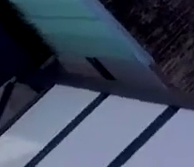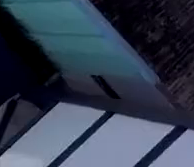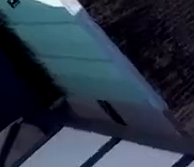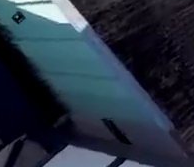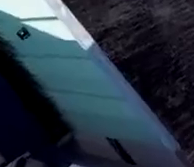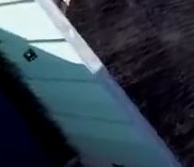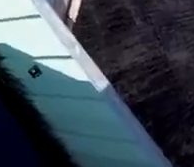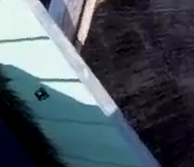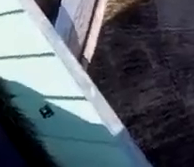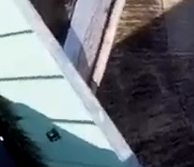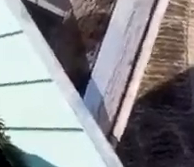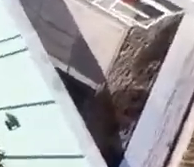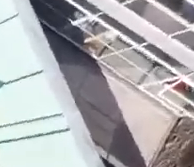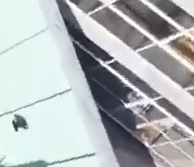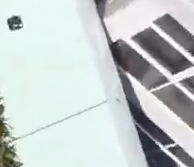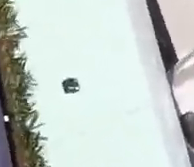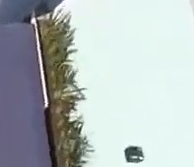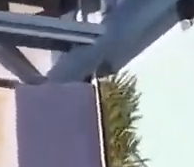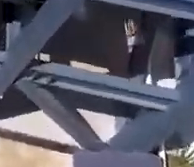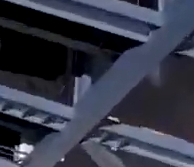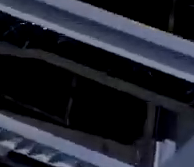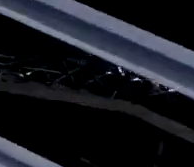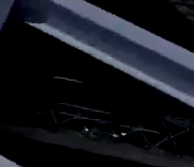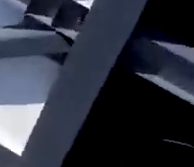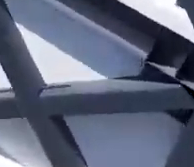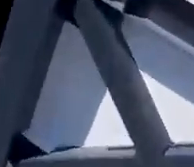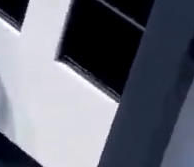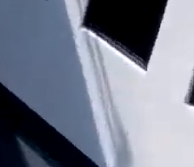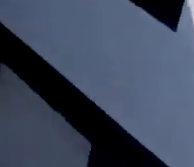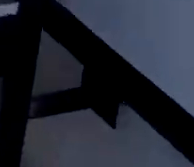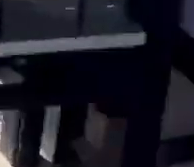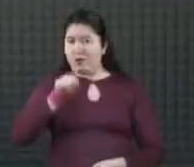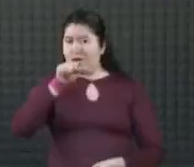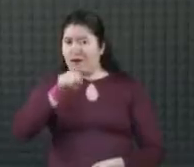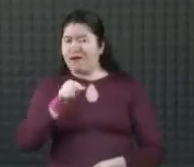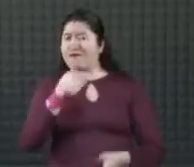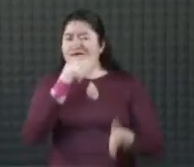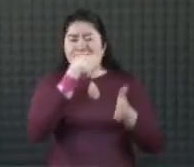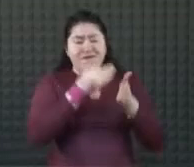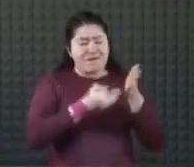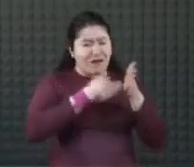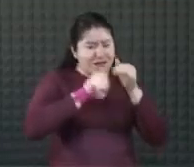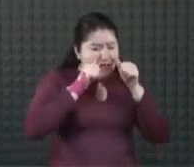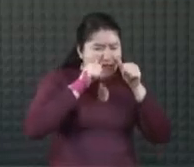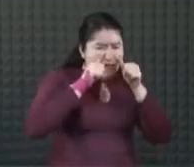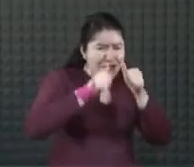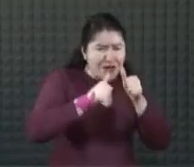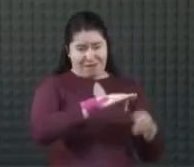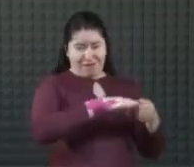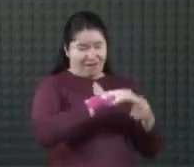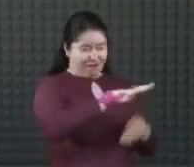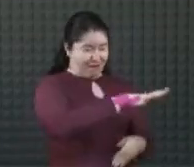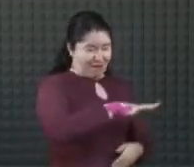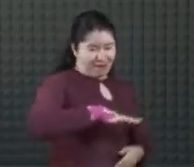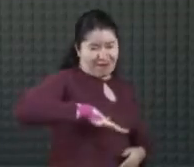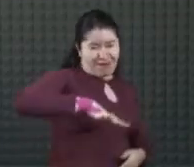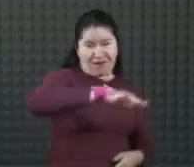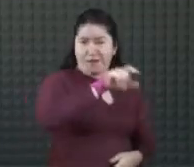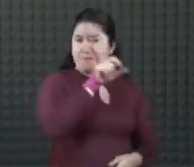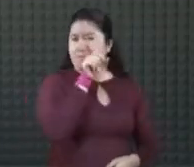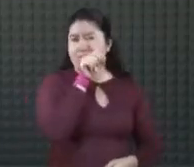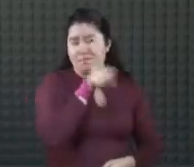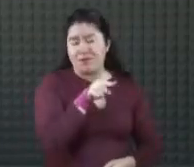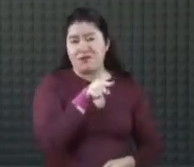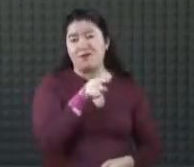8.147 metros cuadrados sobre un terreno que tiene 3.500 metros cuadrados. Tiene un sótano con